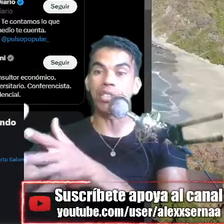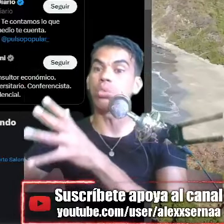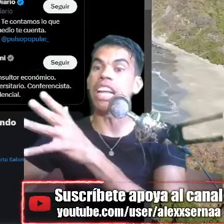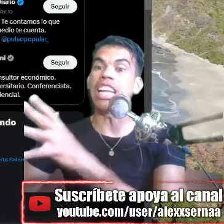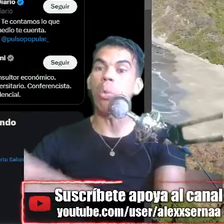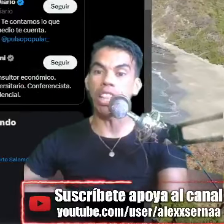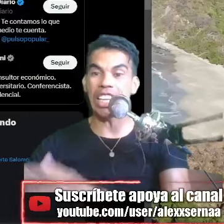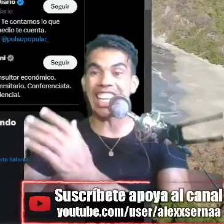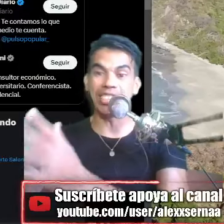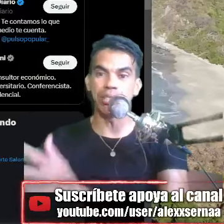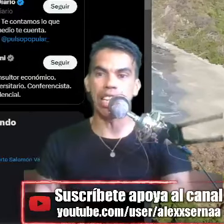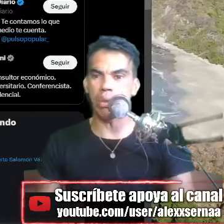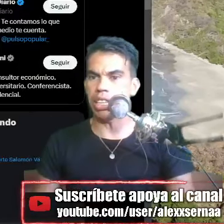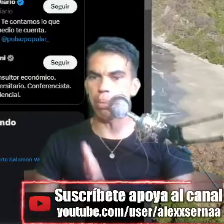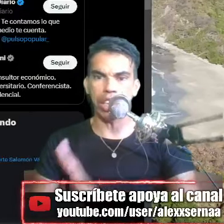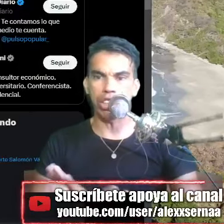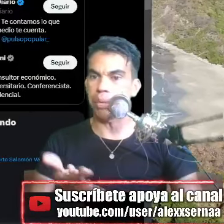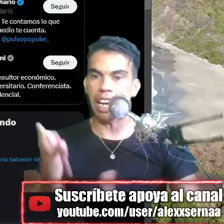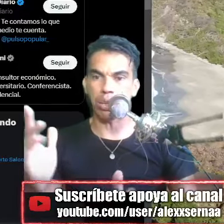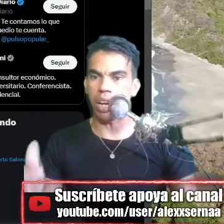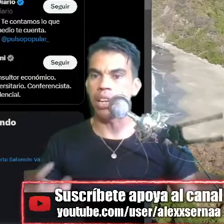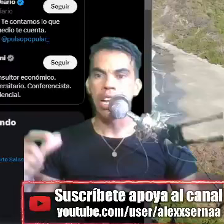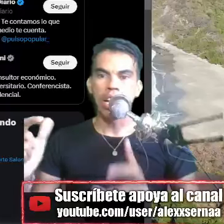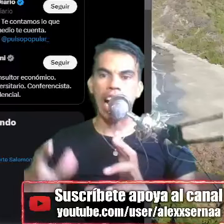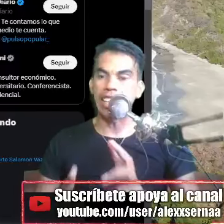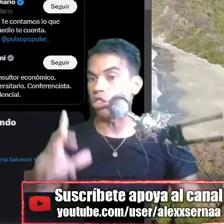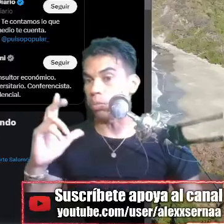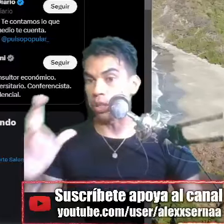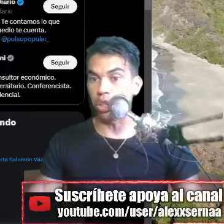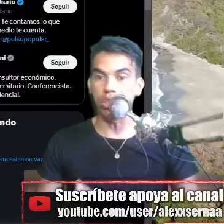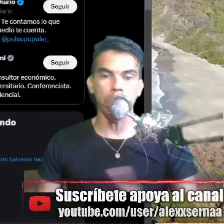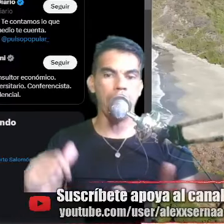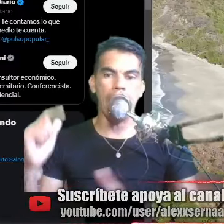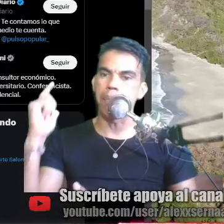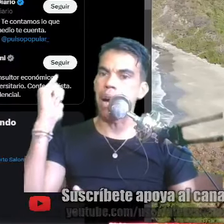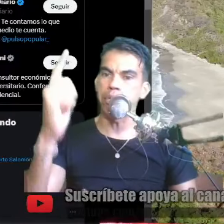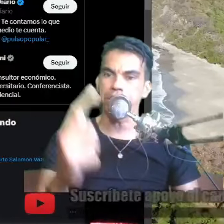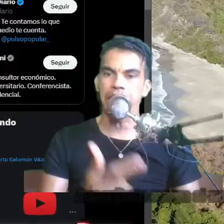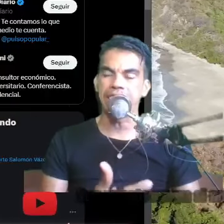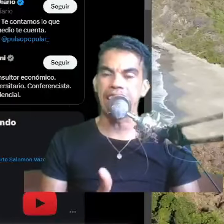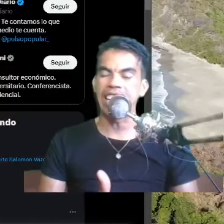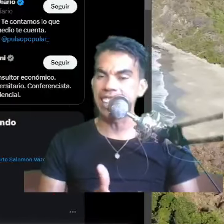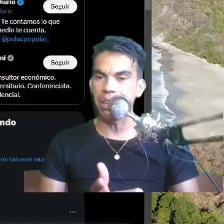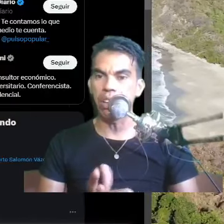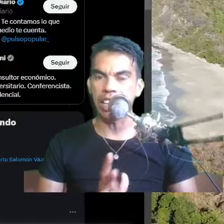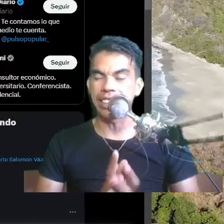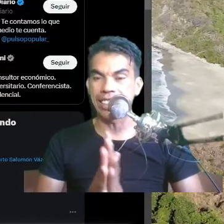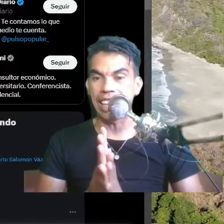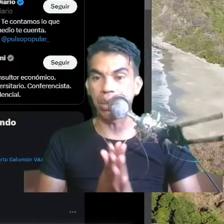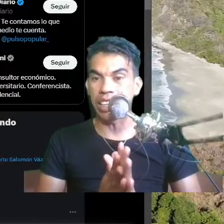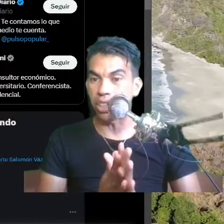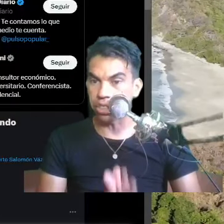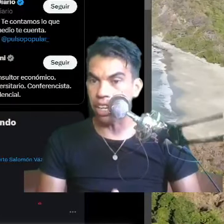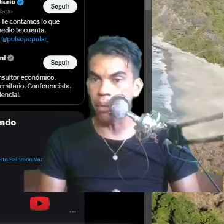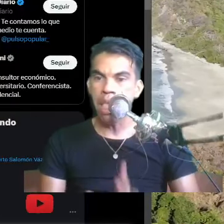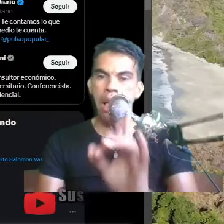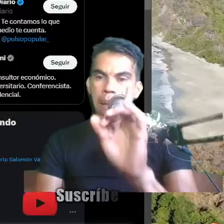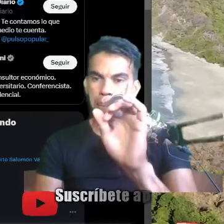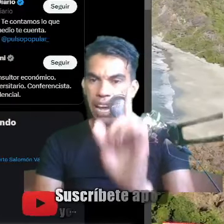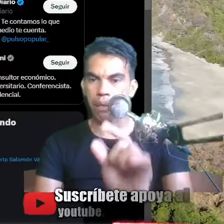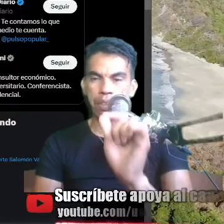cuál es un delincuente Quién es un delincuente porque ellos van a actuar alguien sospechoso va Vámonos tras de él es algo que se está dando ahí en